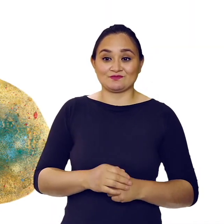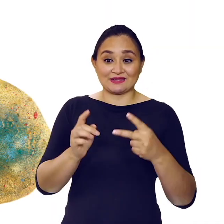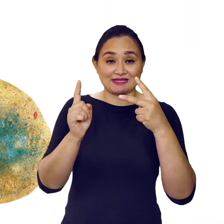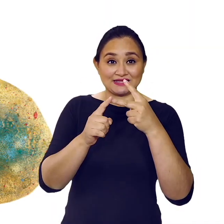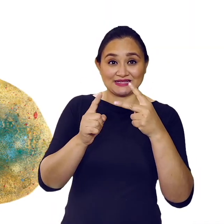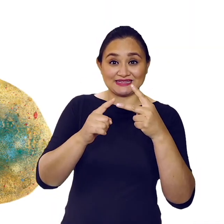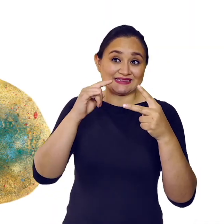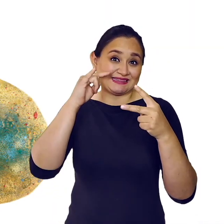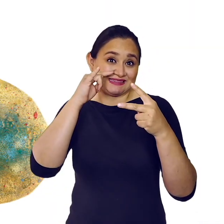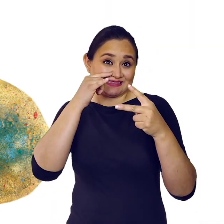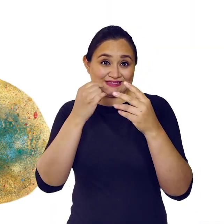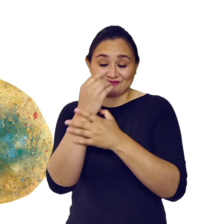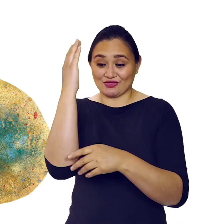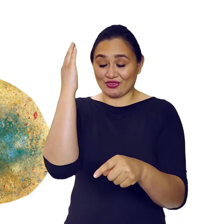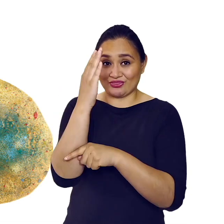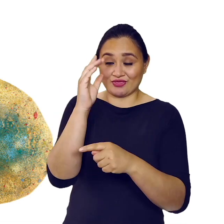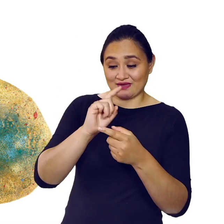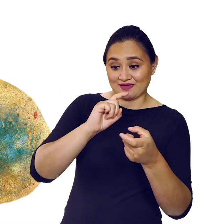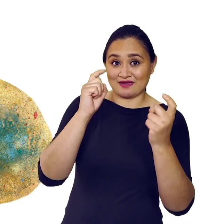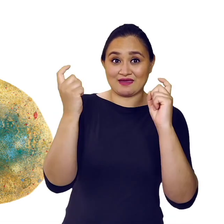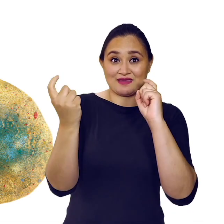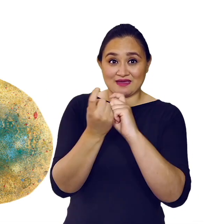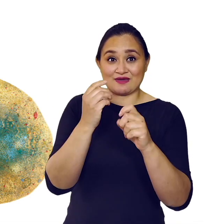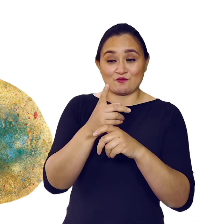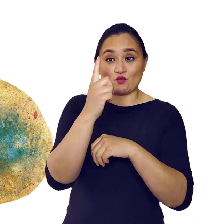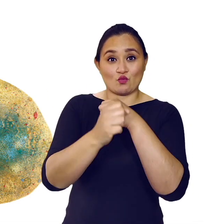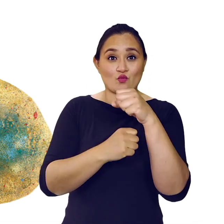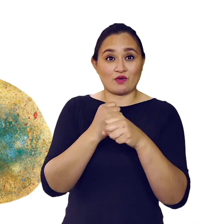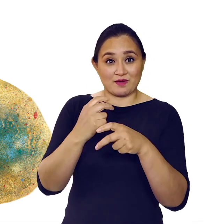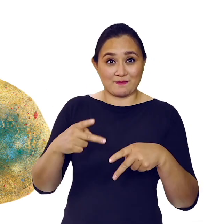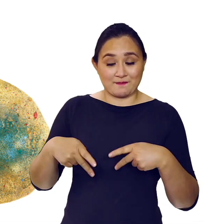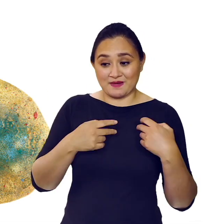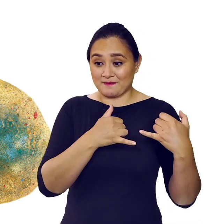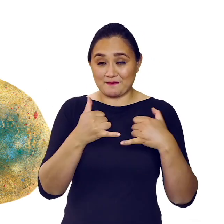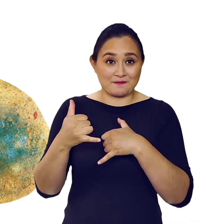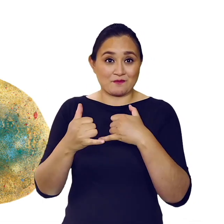se convirtió Pinocho después de haber vivido 1 año en el país de los juegos?